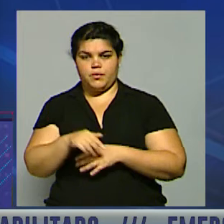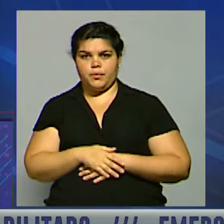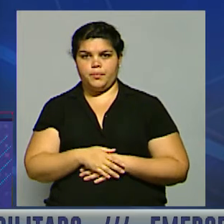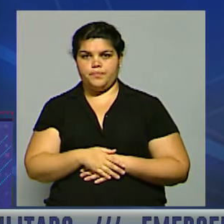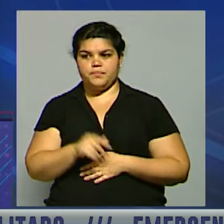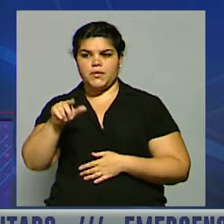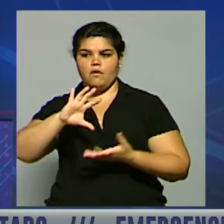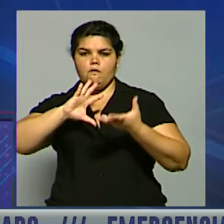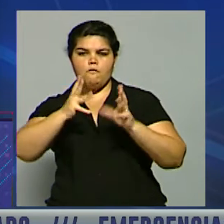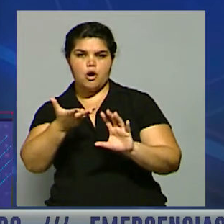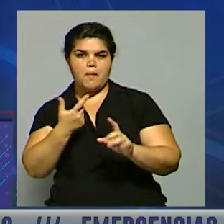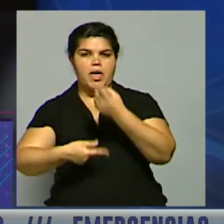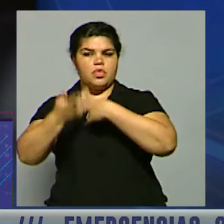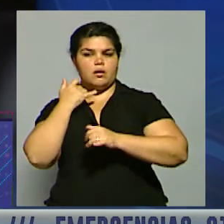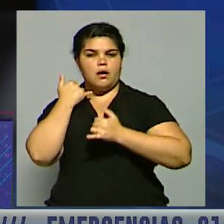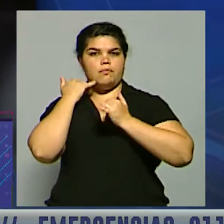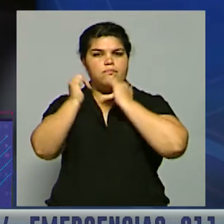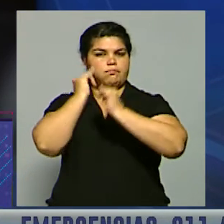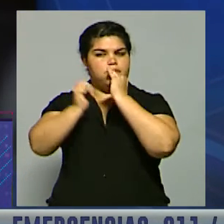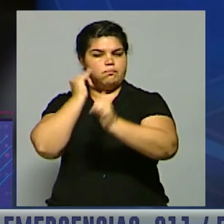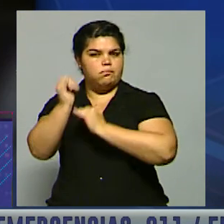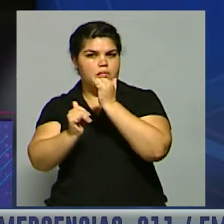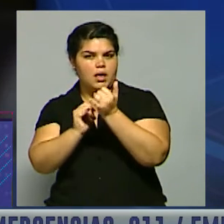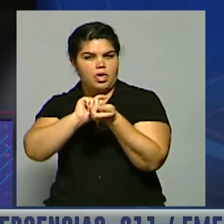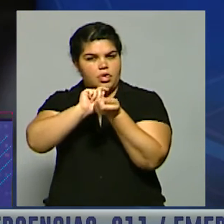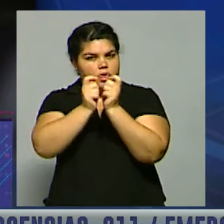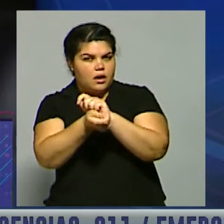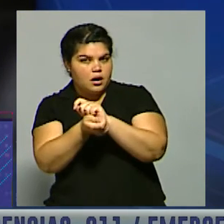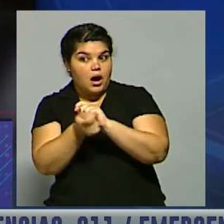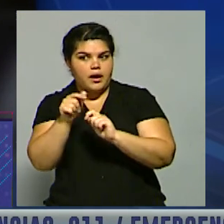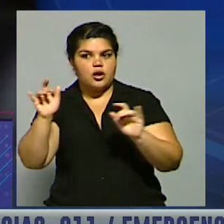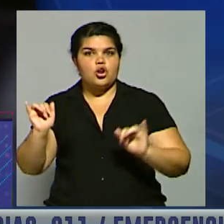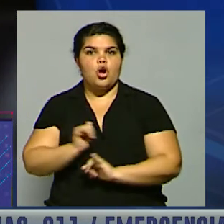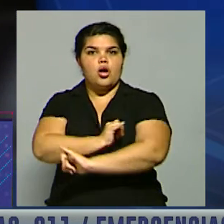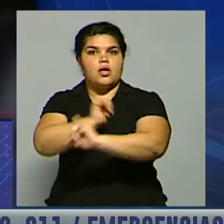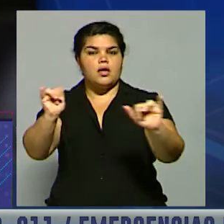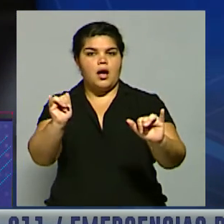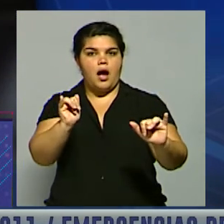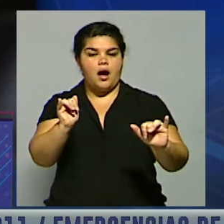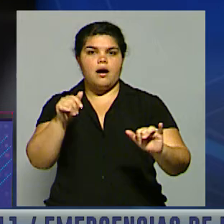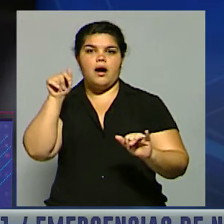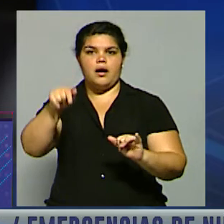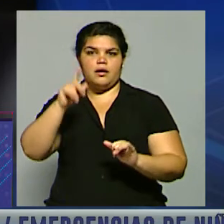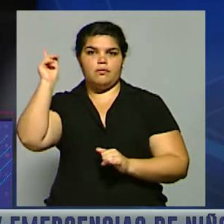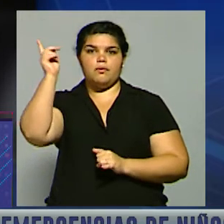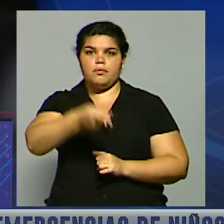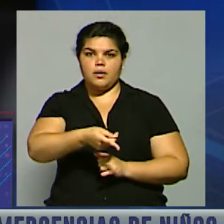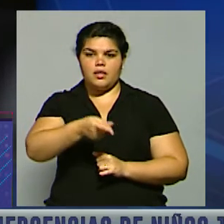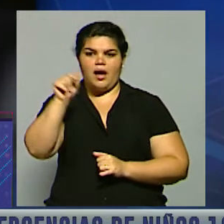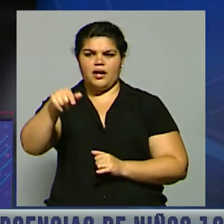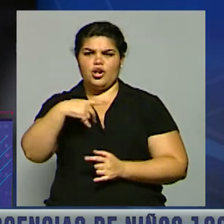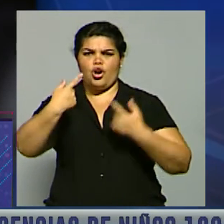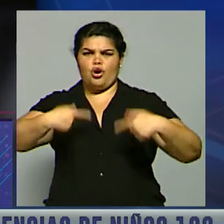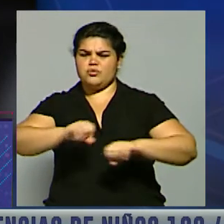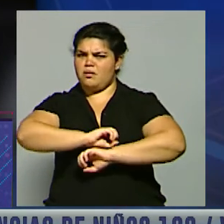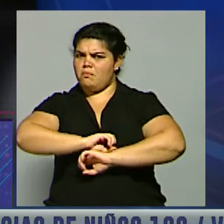su versión de los hechos, y dentro de esa noticia que él difunde, que es su bajada de línea, dice cosas espantosas